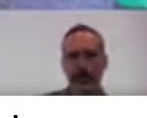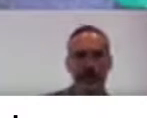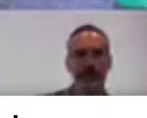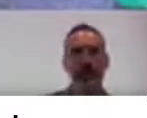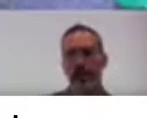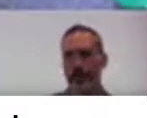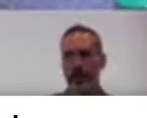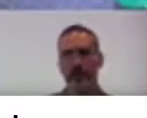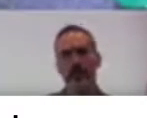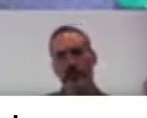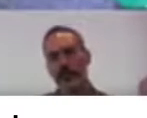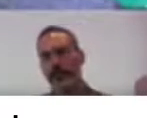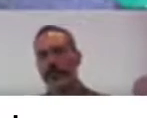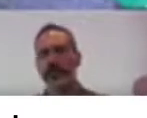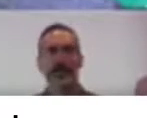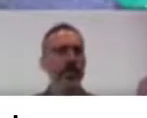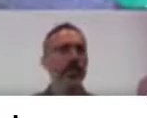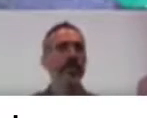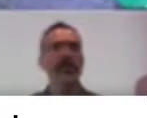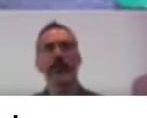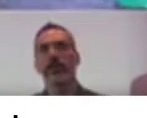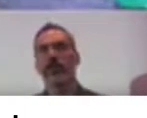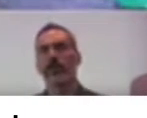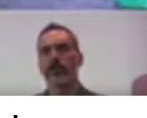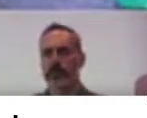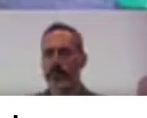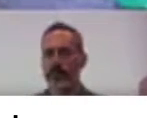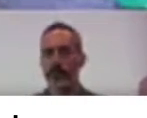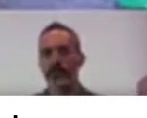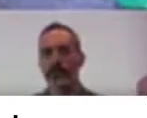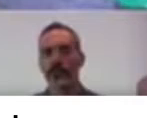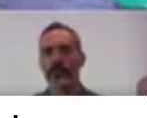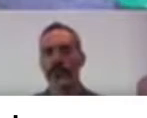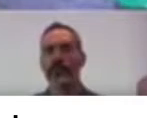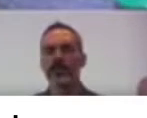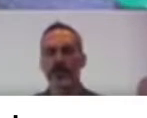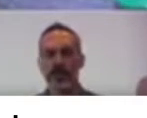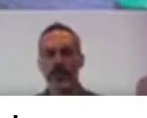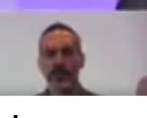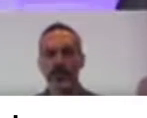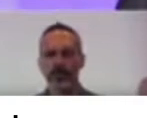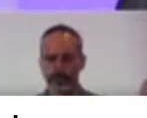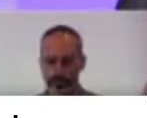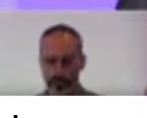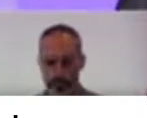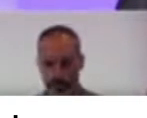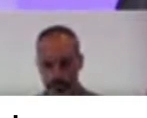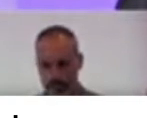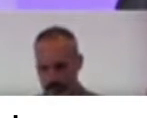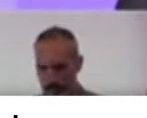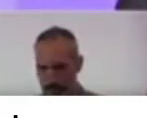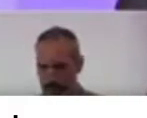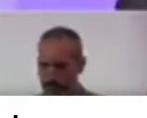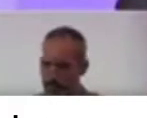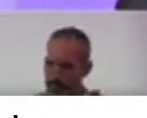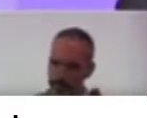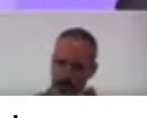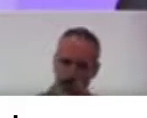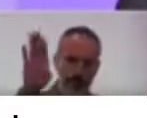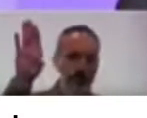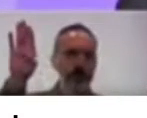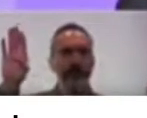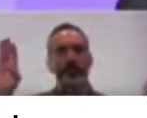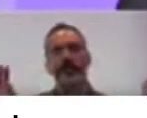sus comunidades. Estoy seguro de que seguiremos trabajando en equipo. También a todas las